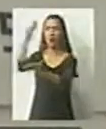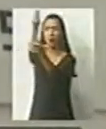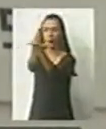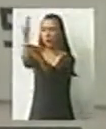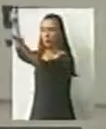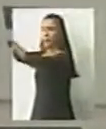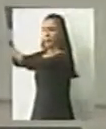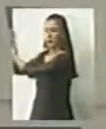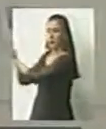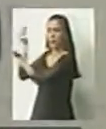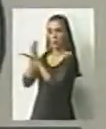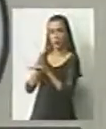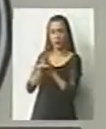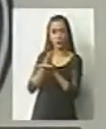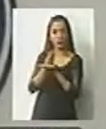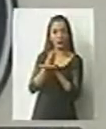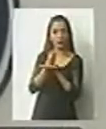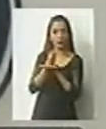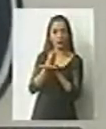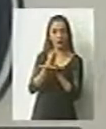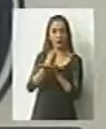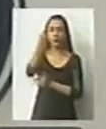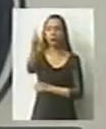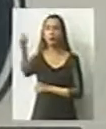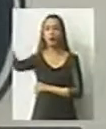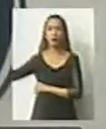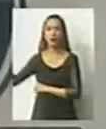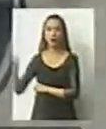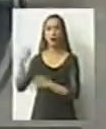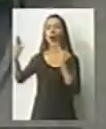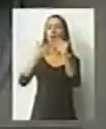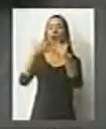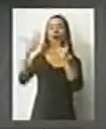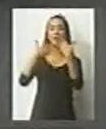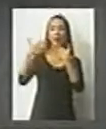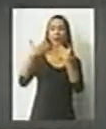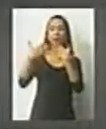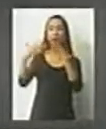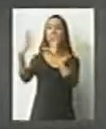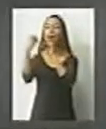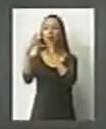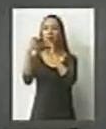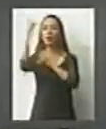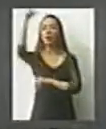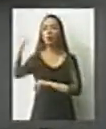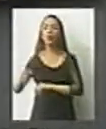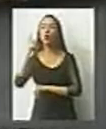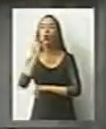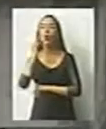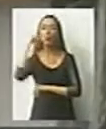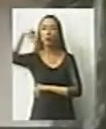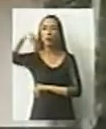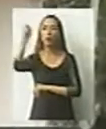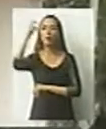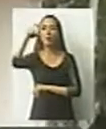momento, en primera instancia, trató de mantener el diálogo el señor Macedo, a lo que la gente se negaba, muy